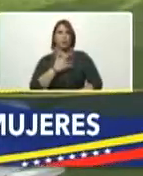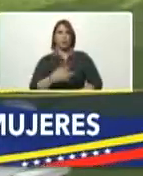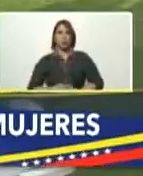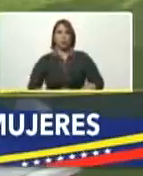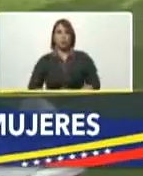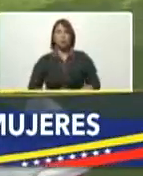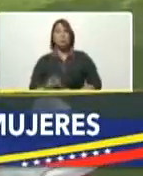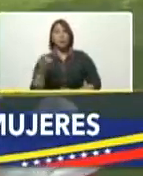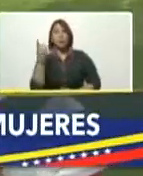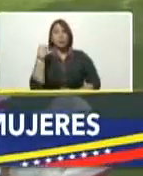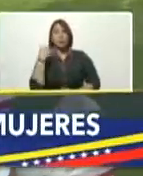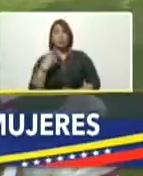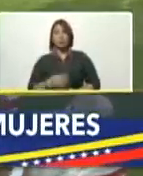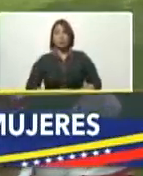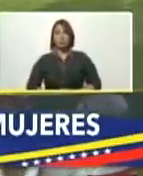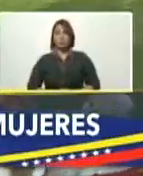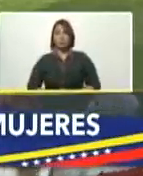Ayer,